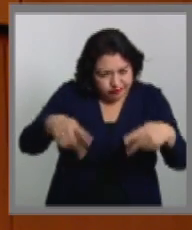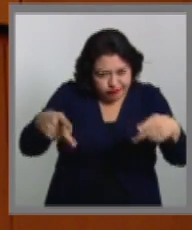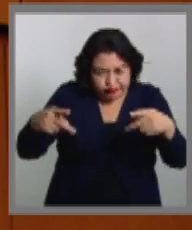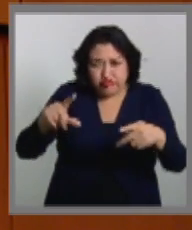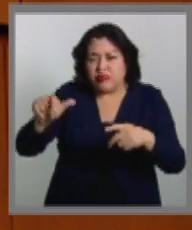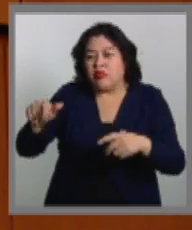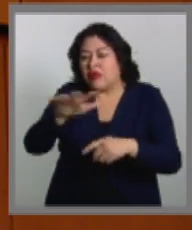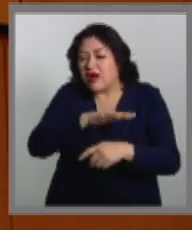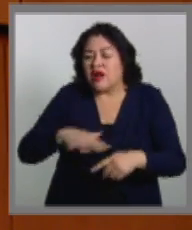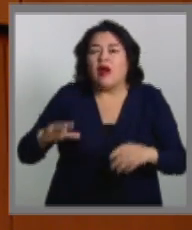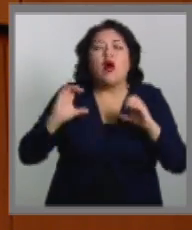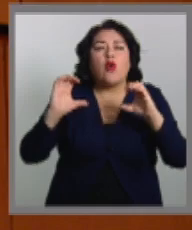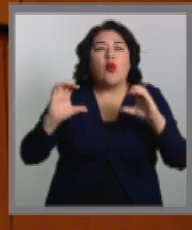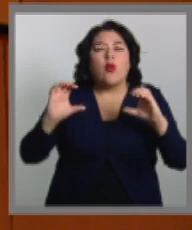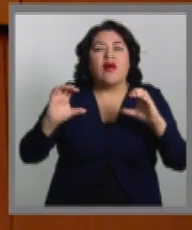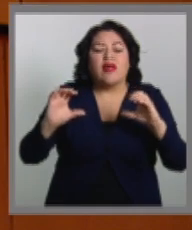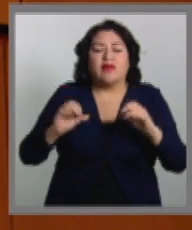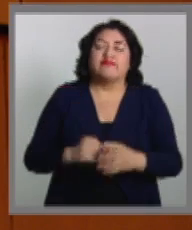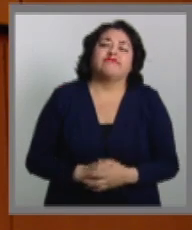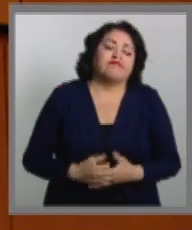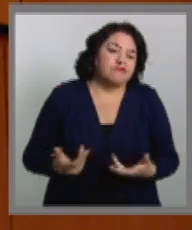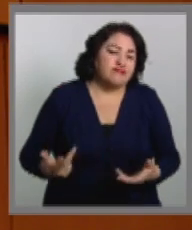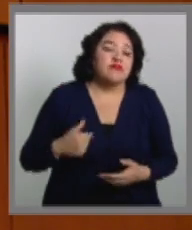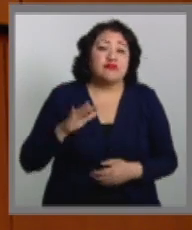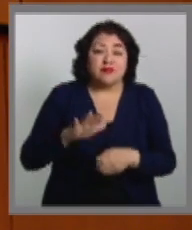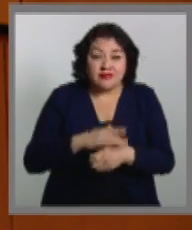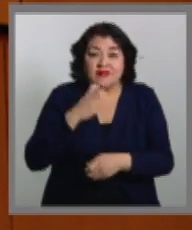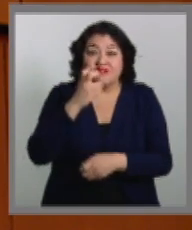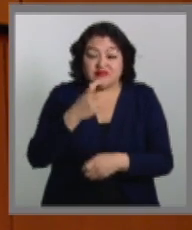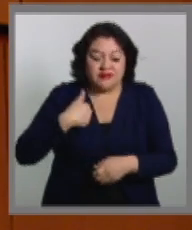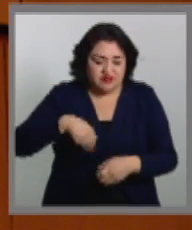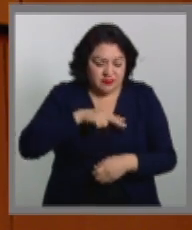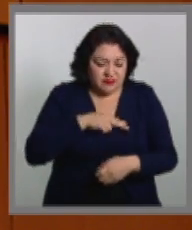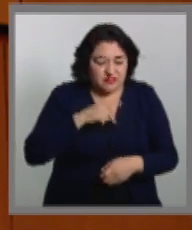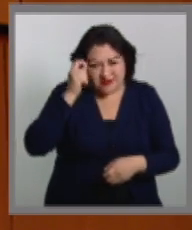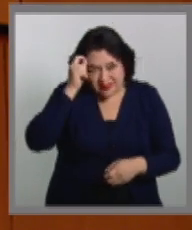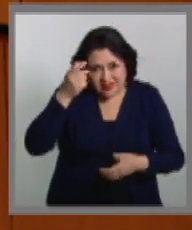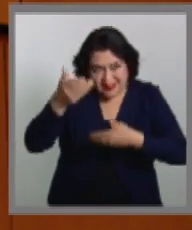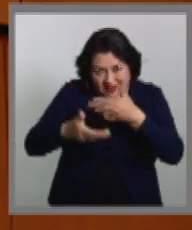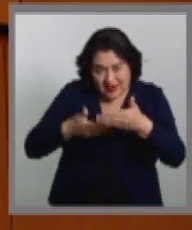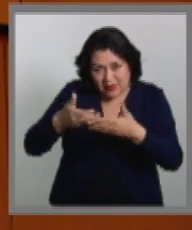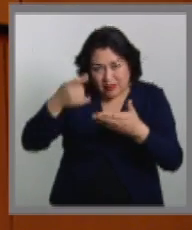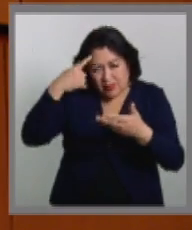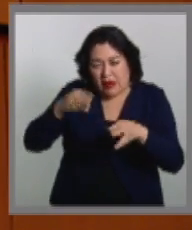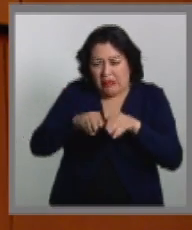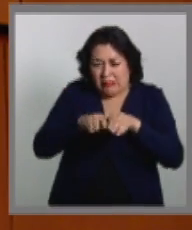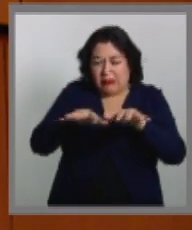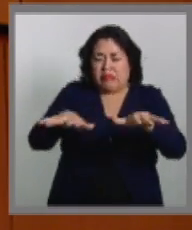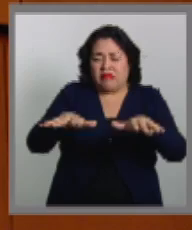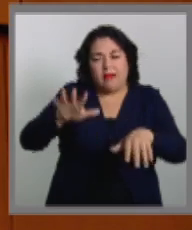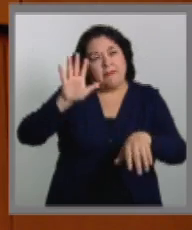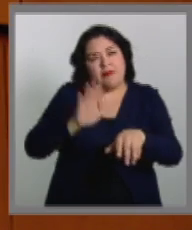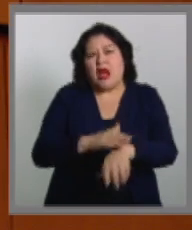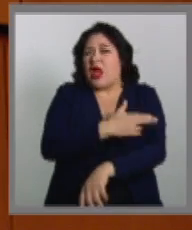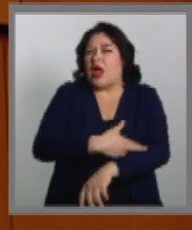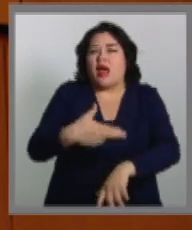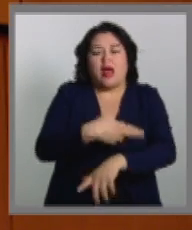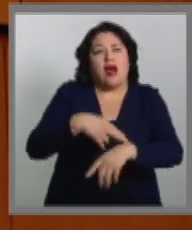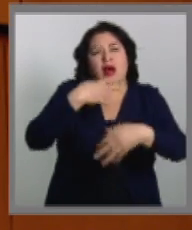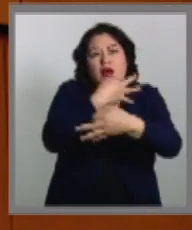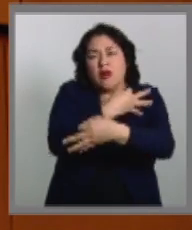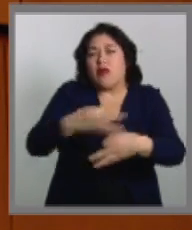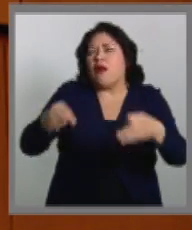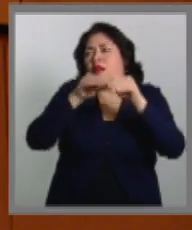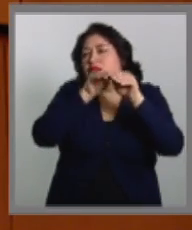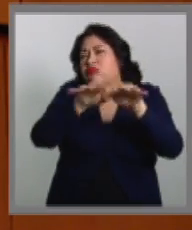esto, por ello los servicios de extensión agraria se deben establecer con el objetivo de difundir nuevas tecnologías y